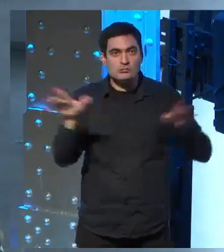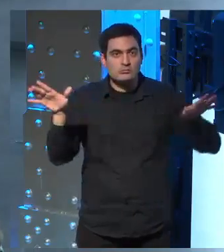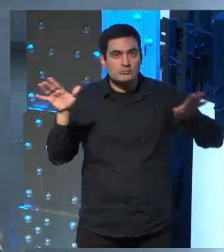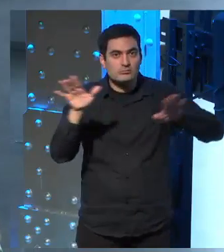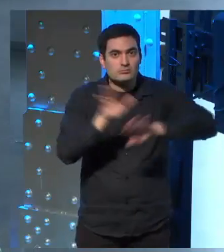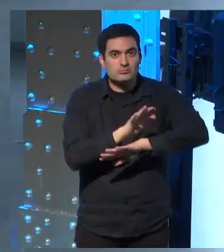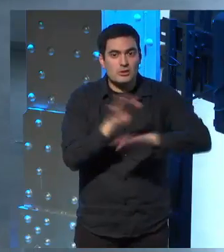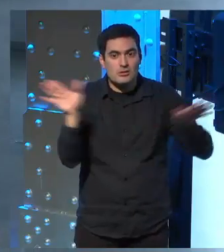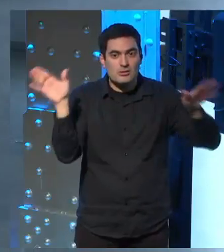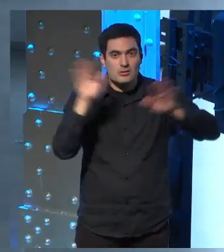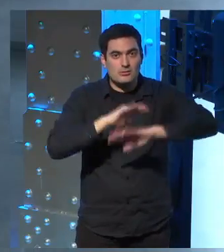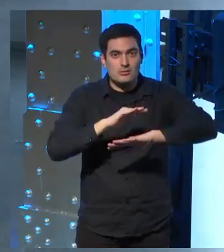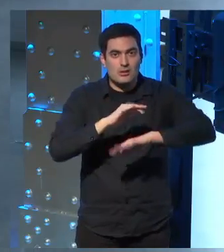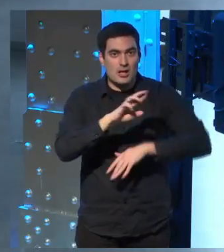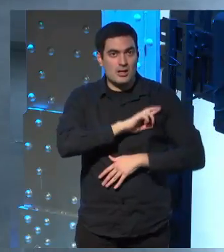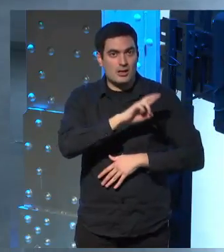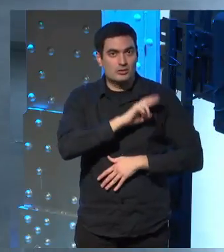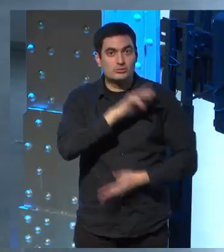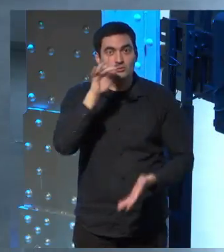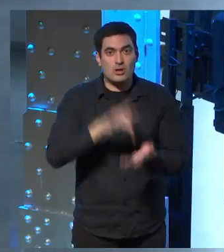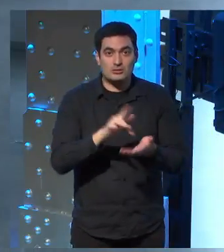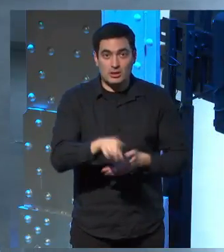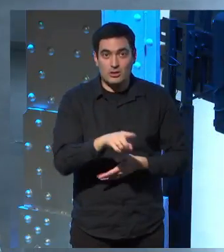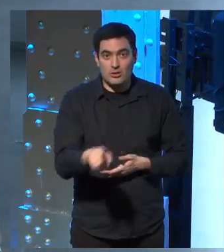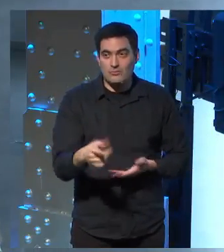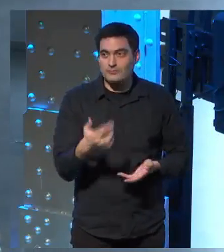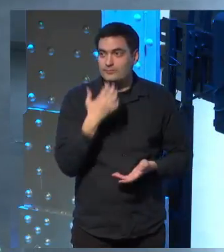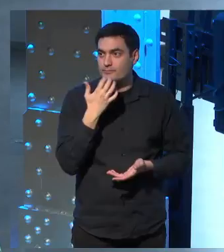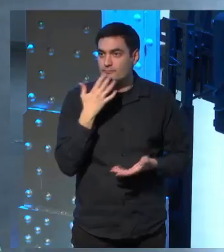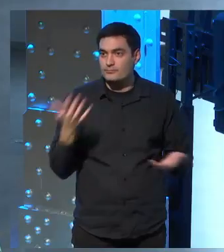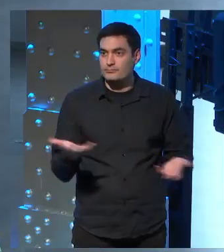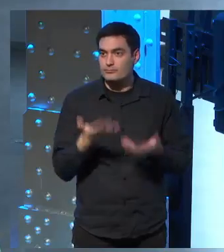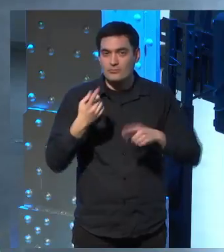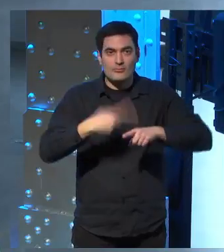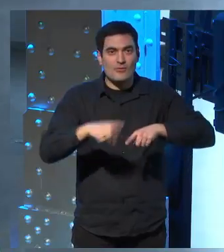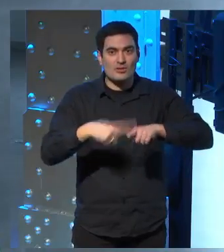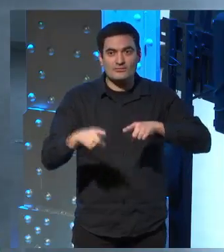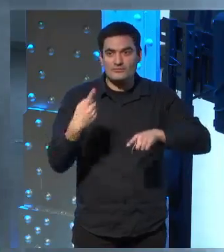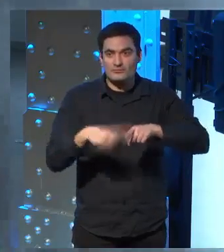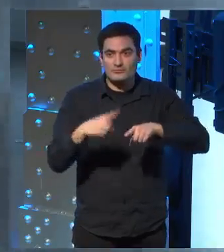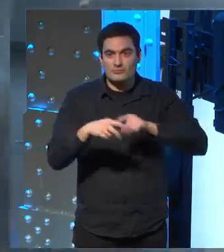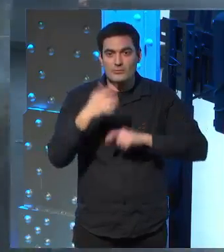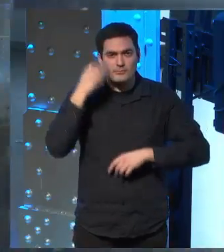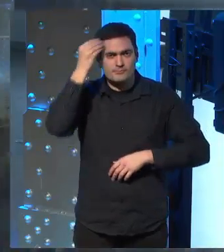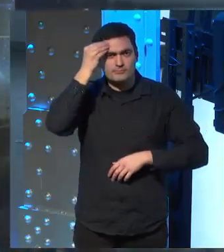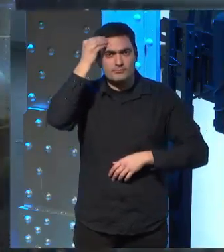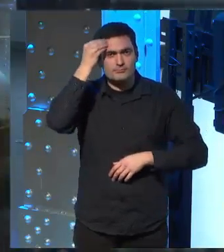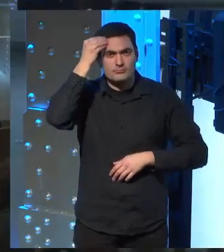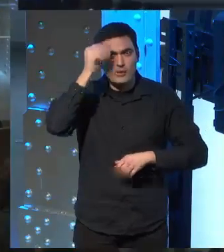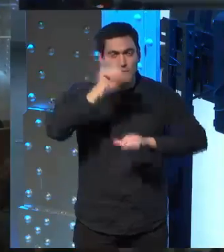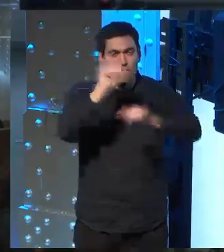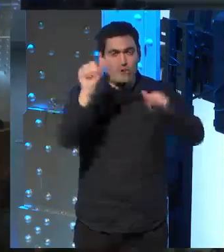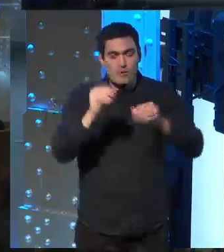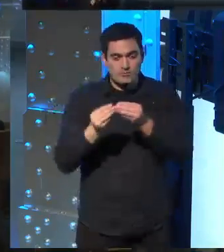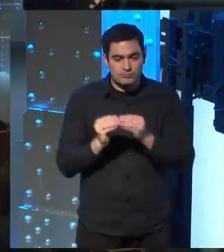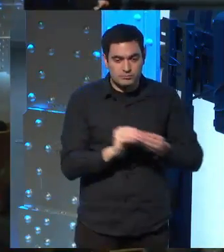nocturnas del adagio religioso, ¿no? O tiene, y eso es una cosa que cuando piensas la manera en que está